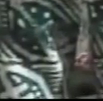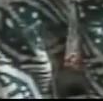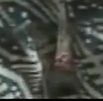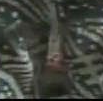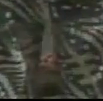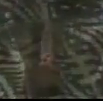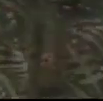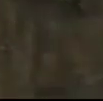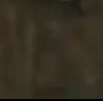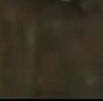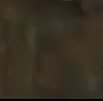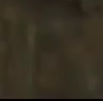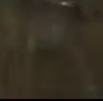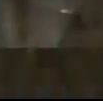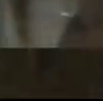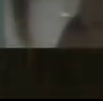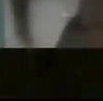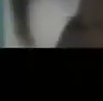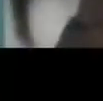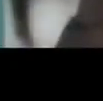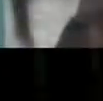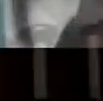que el agua corriendo va.